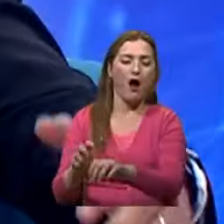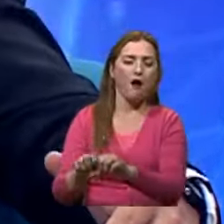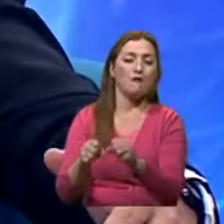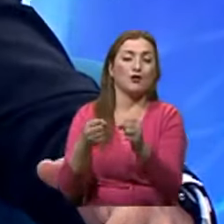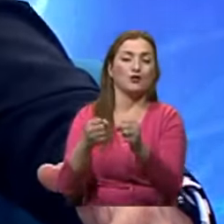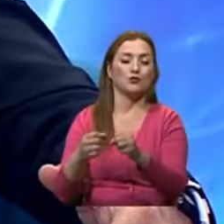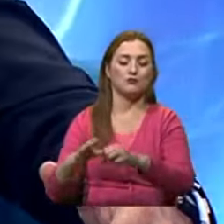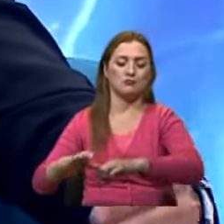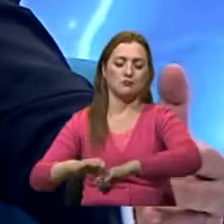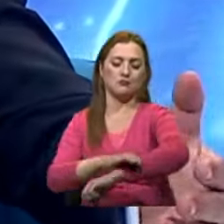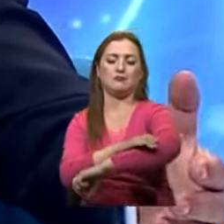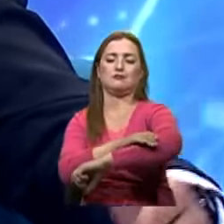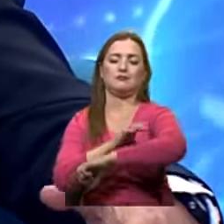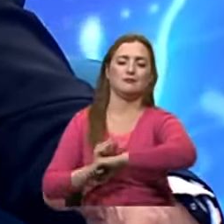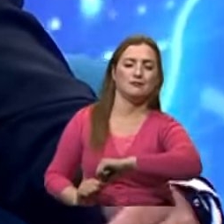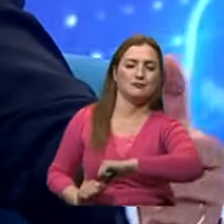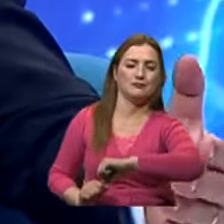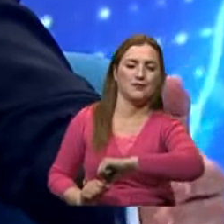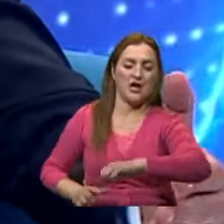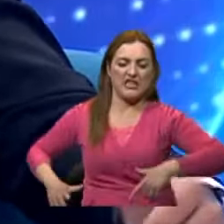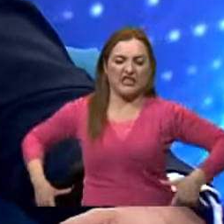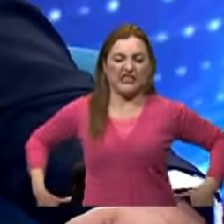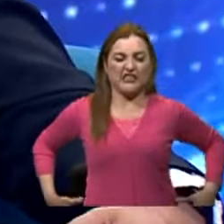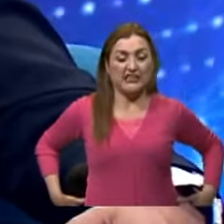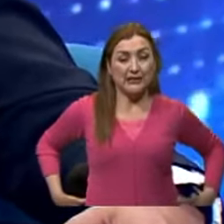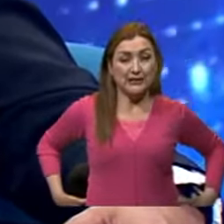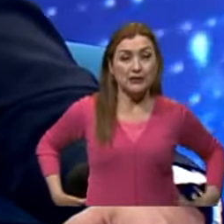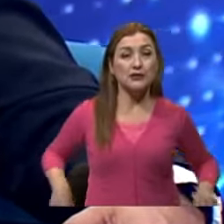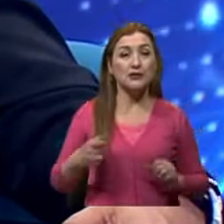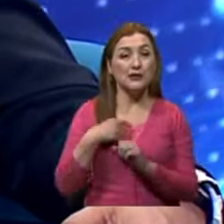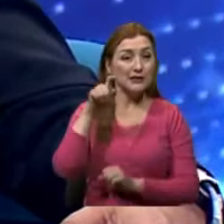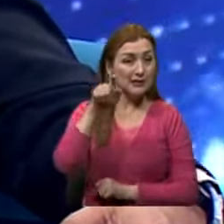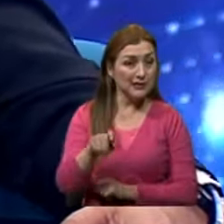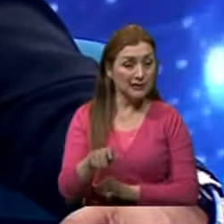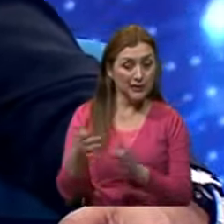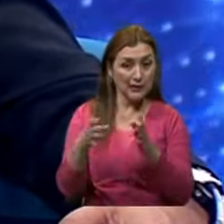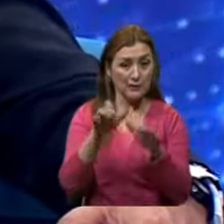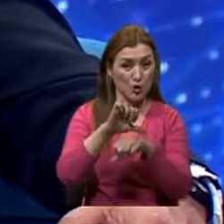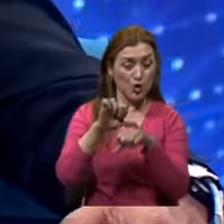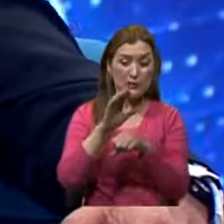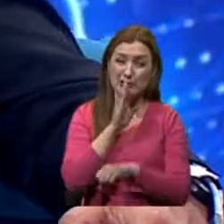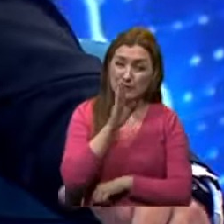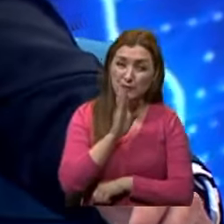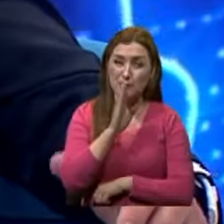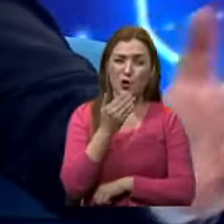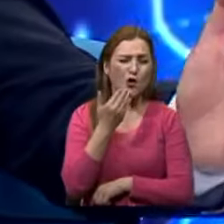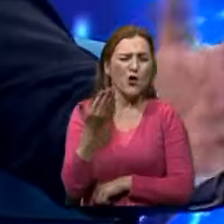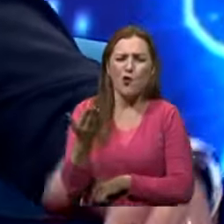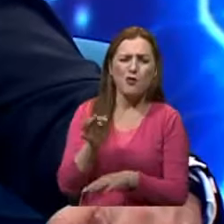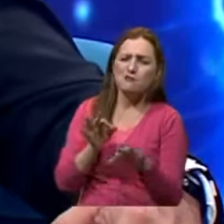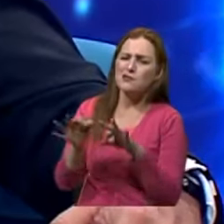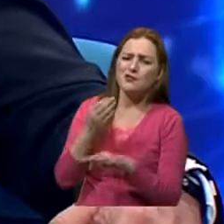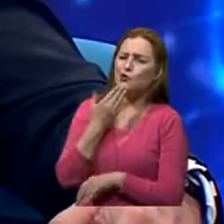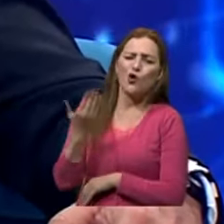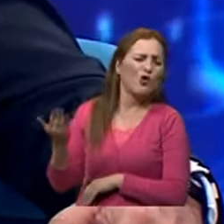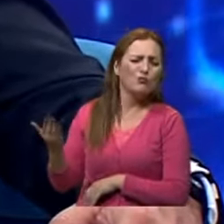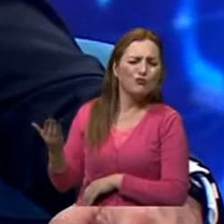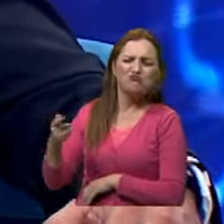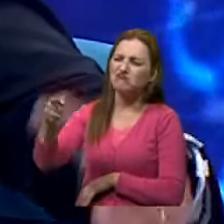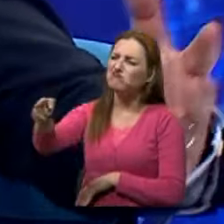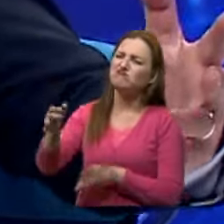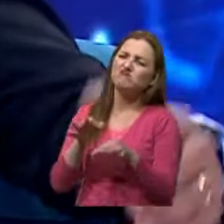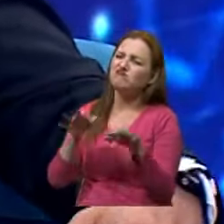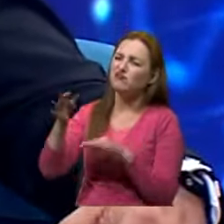yeso. Hoy por hoy, una cadera necesita siempre un tratamiento quirúrgico y pues enséñanos, ¿qué es eso? ¿Cómo nosotros